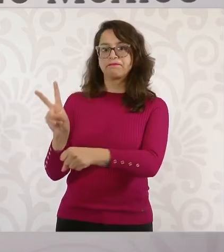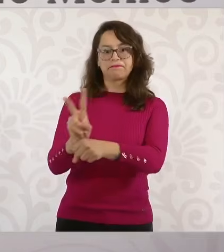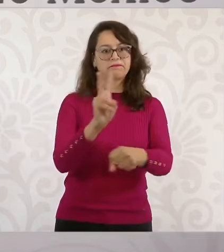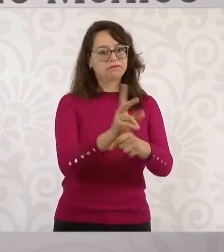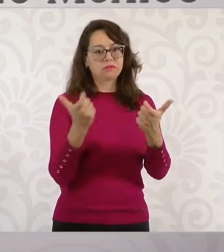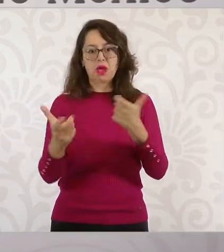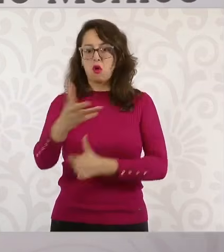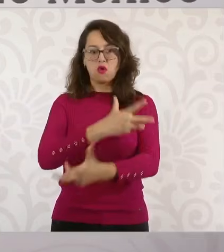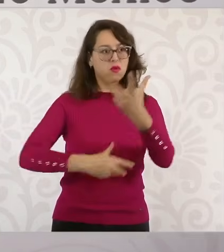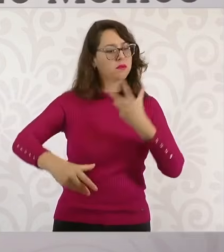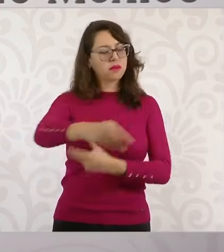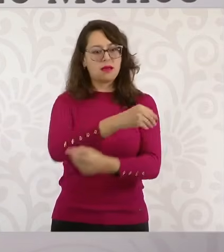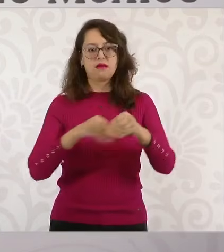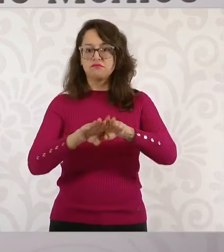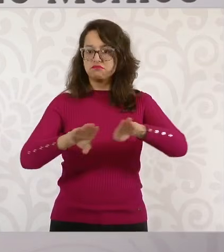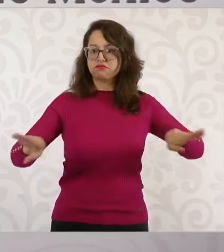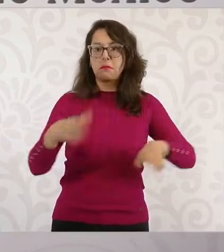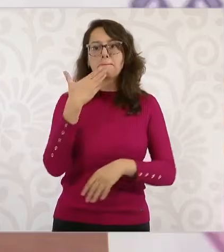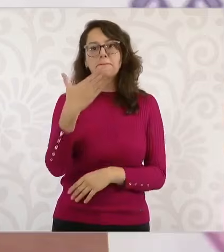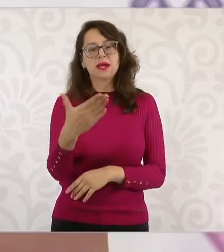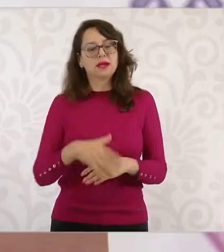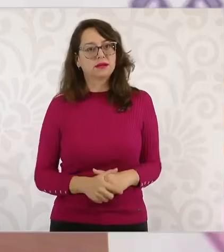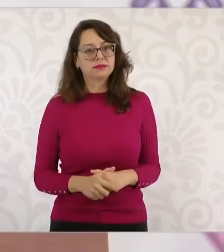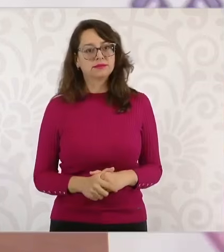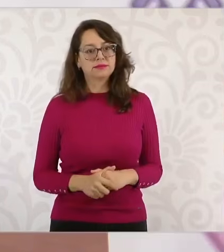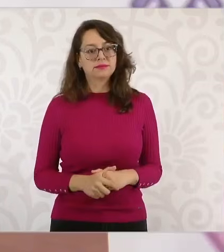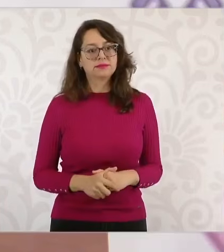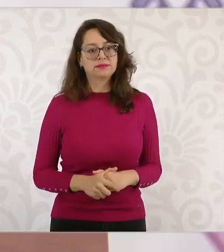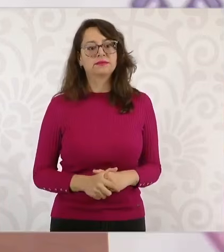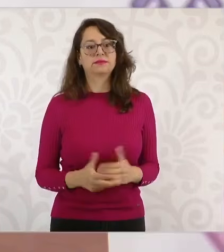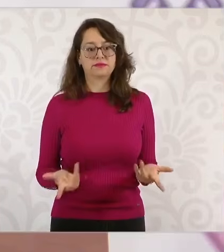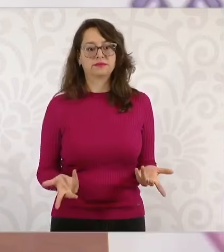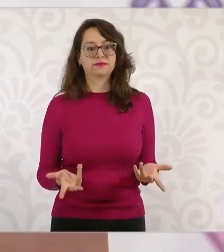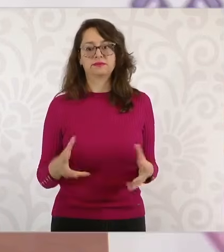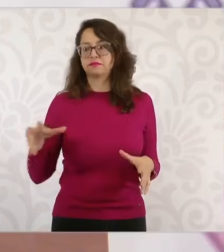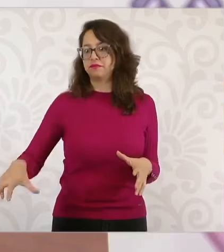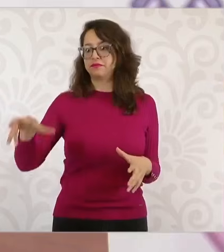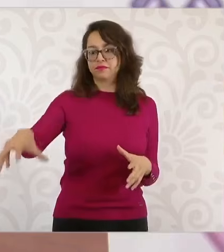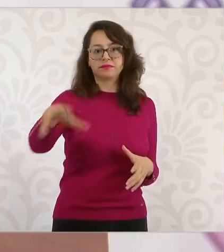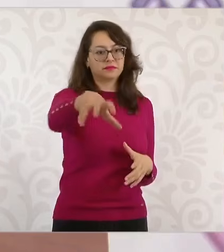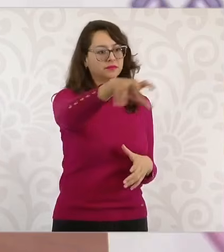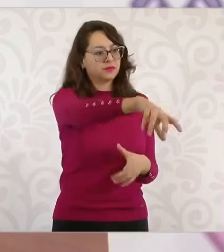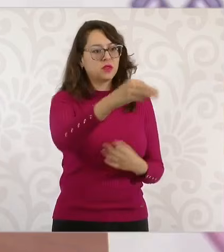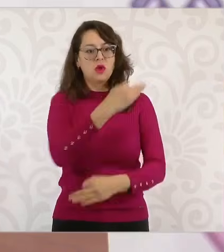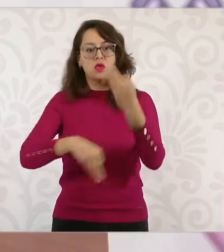economía, muy importante, y con participación en los sectores estratégicos.